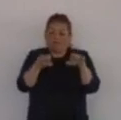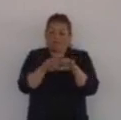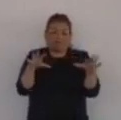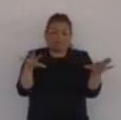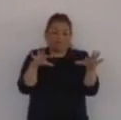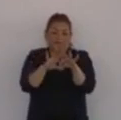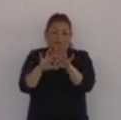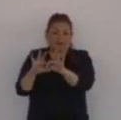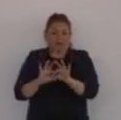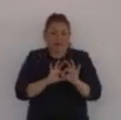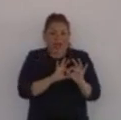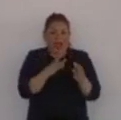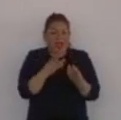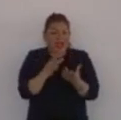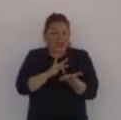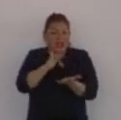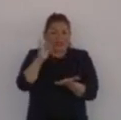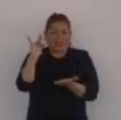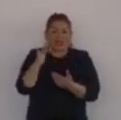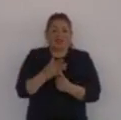Muchas gracias, doctora,